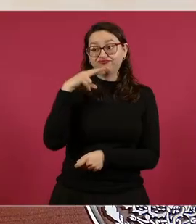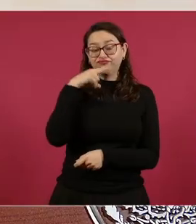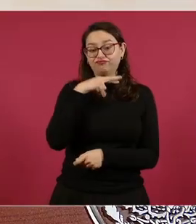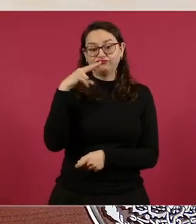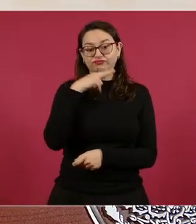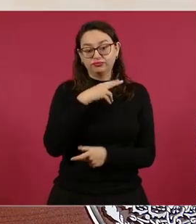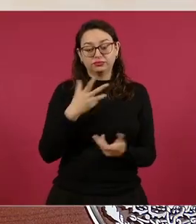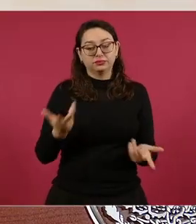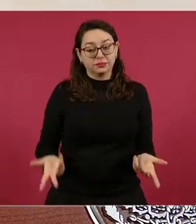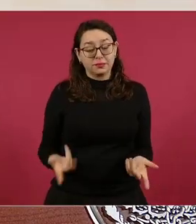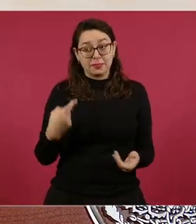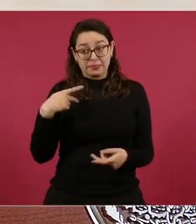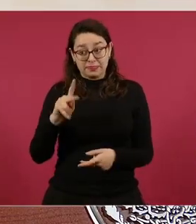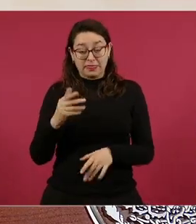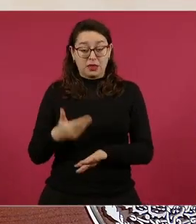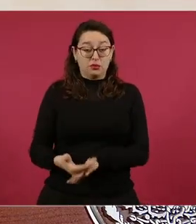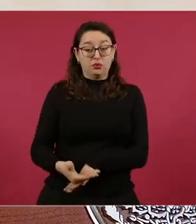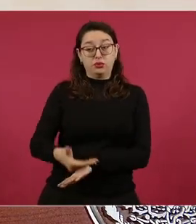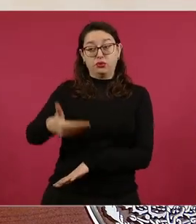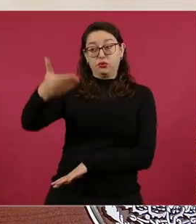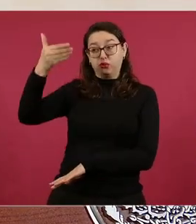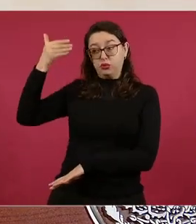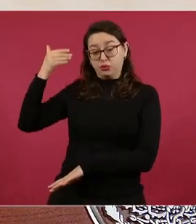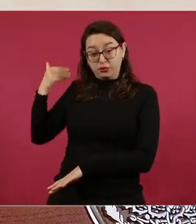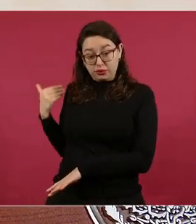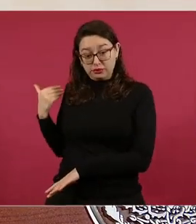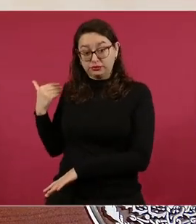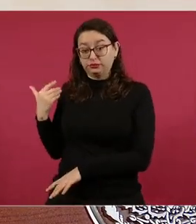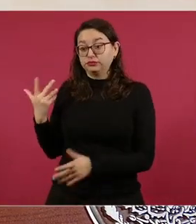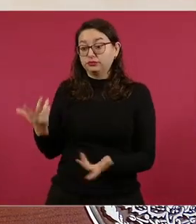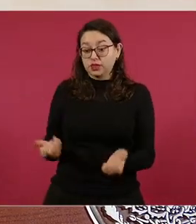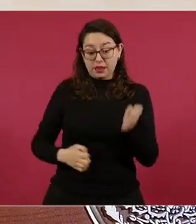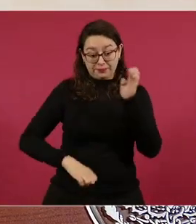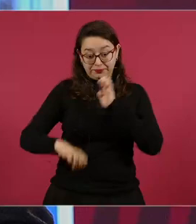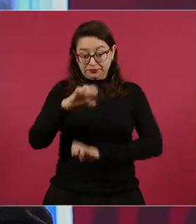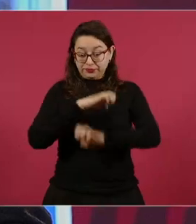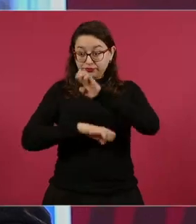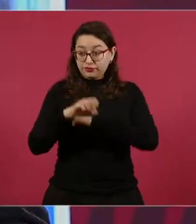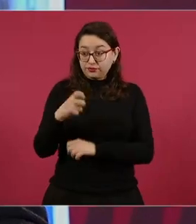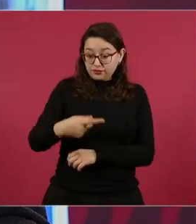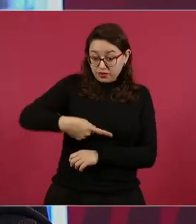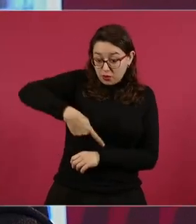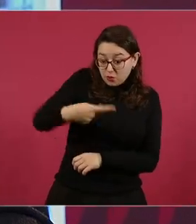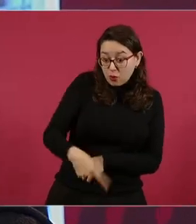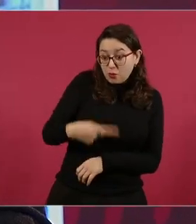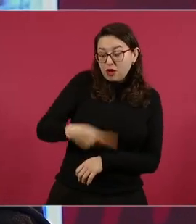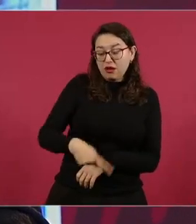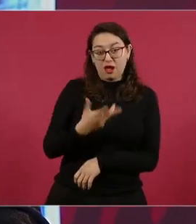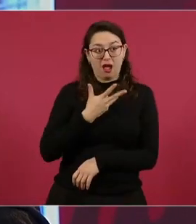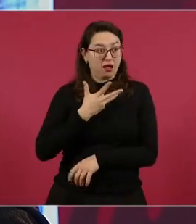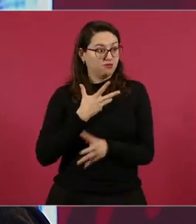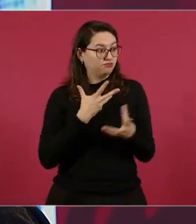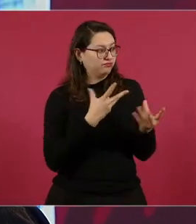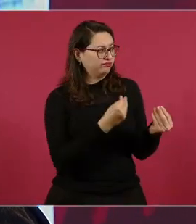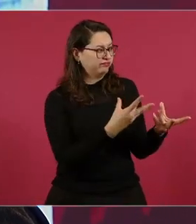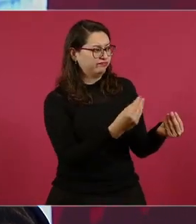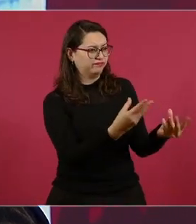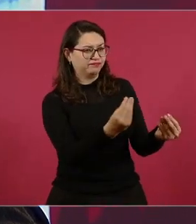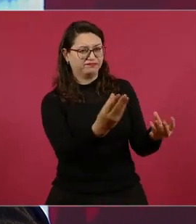Para decirlo con más claridad, el pueblo tenía muchas empresas.